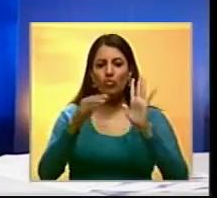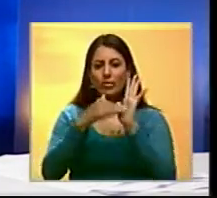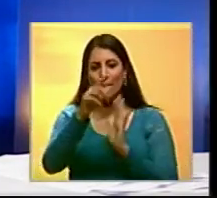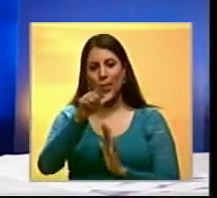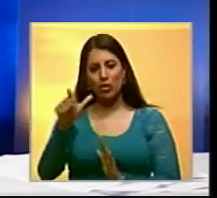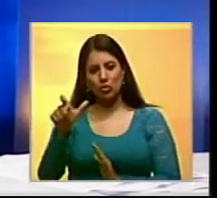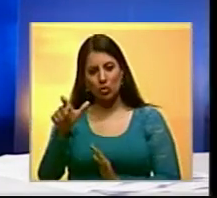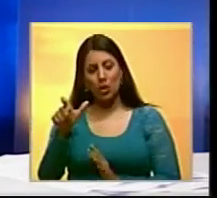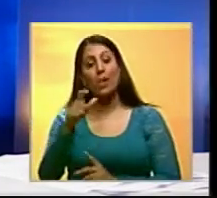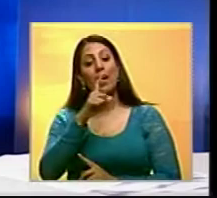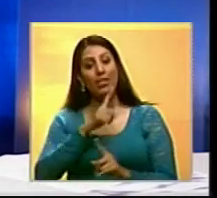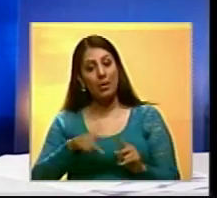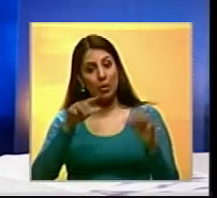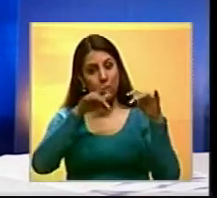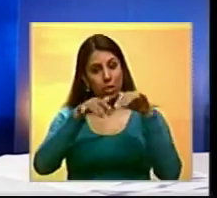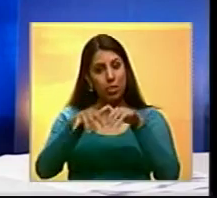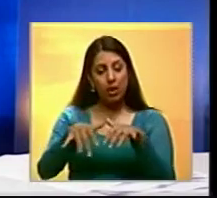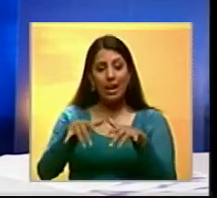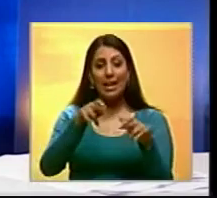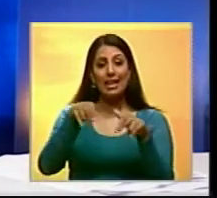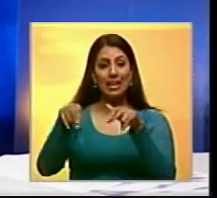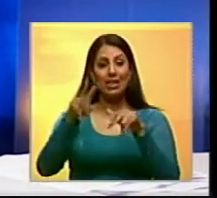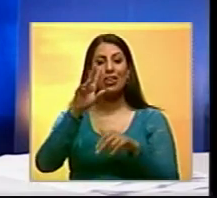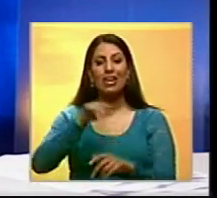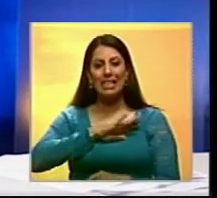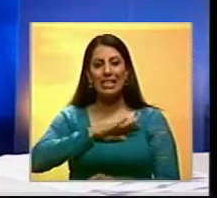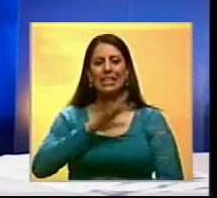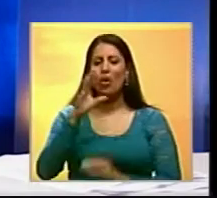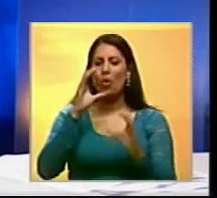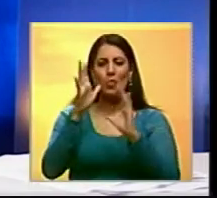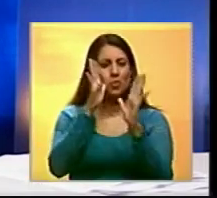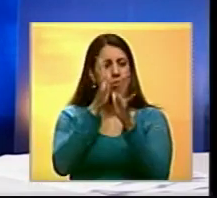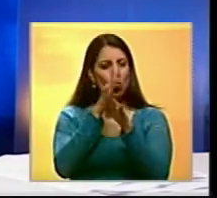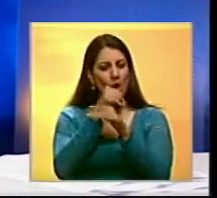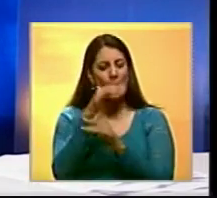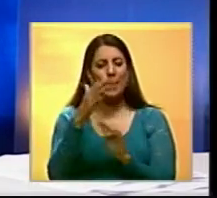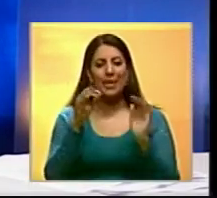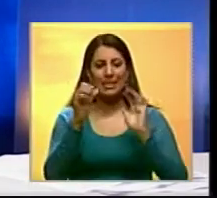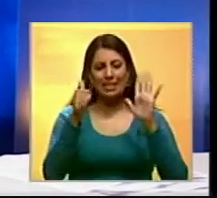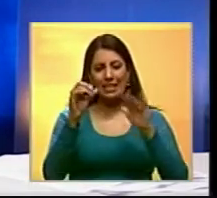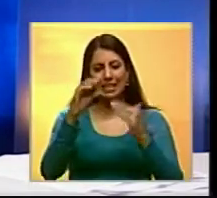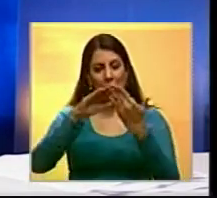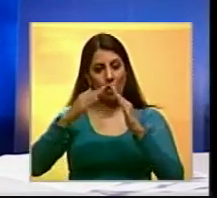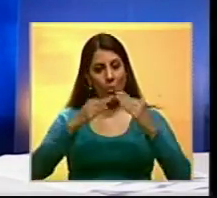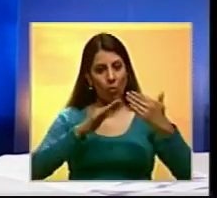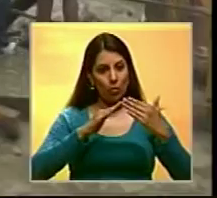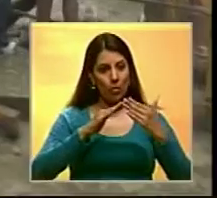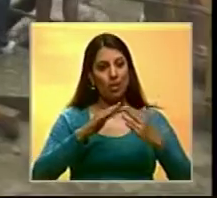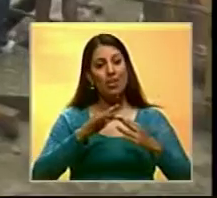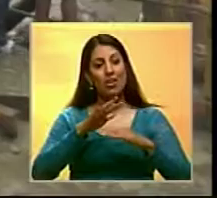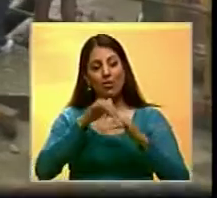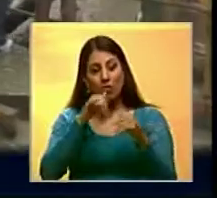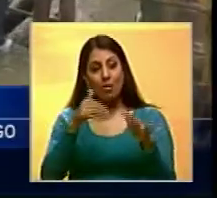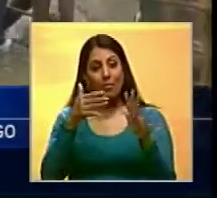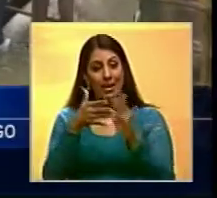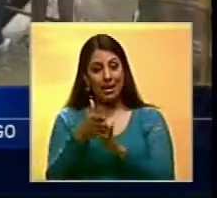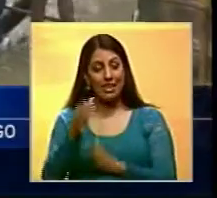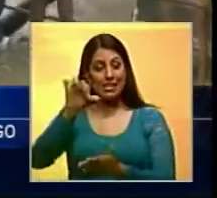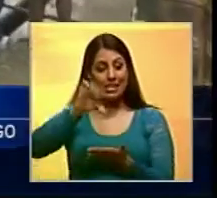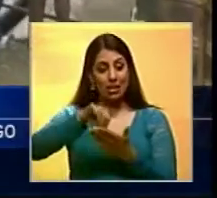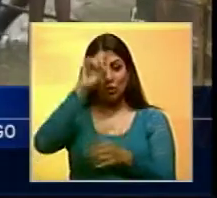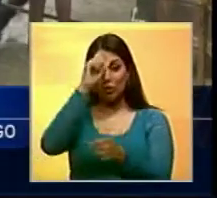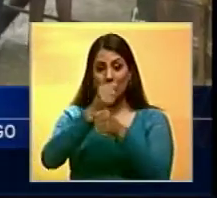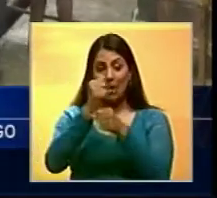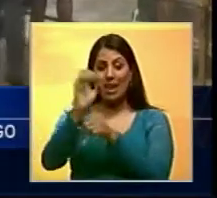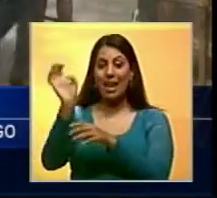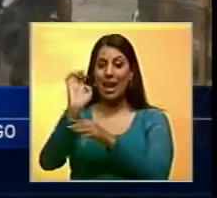en Santiago. El desbordamiento de ríos también dejó sin comunicación al menos 60 comunidades. Esto fue informado por el Centro de